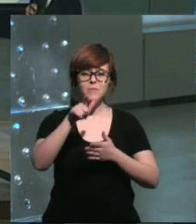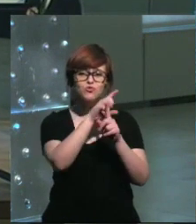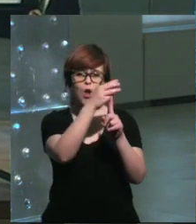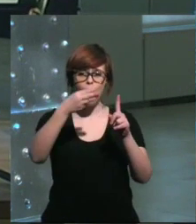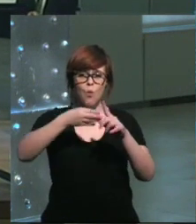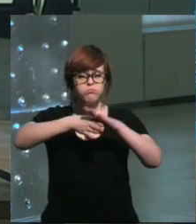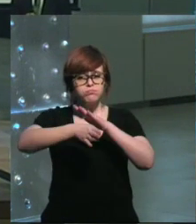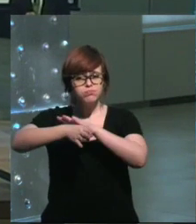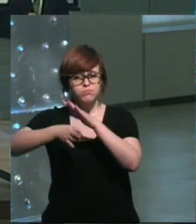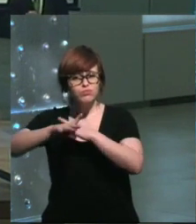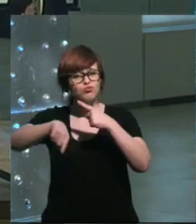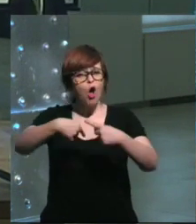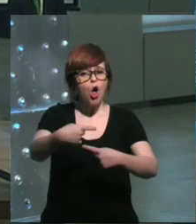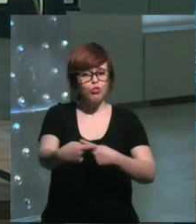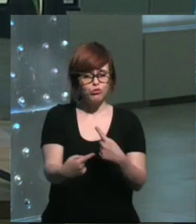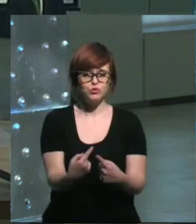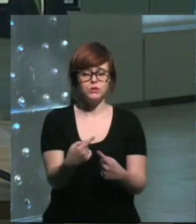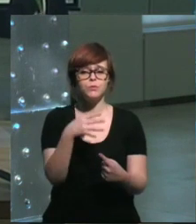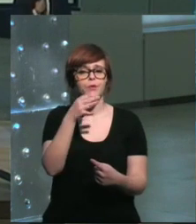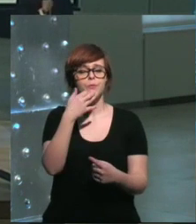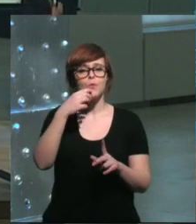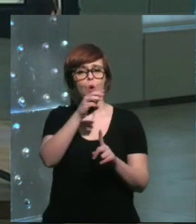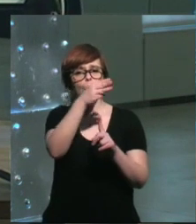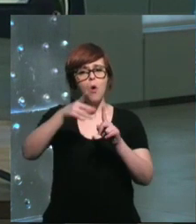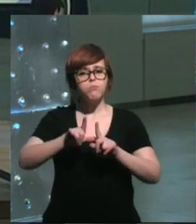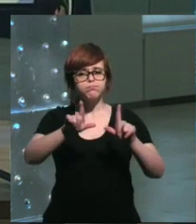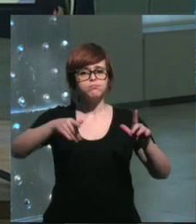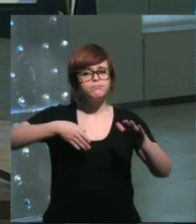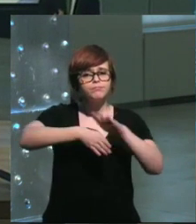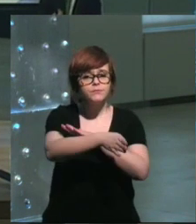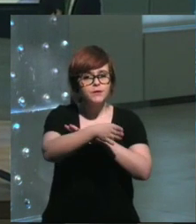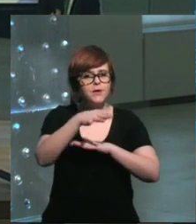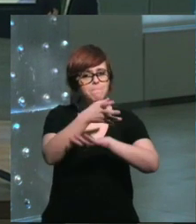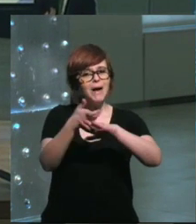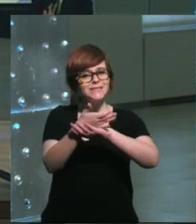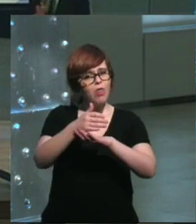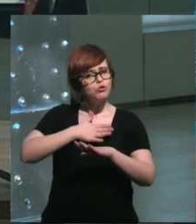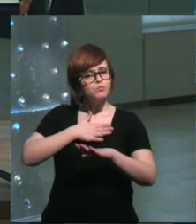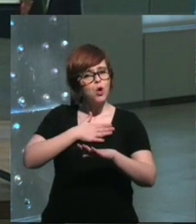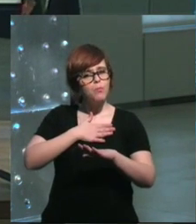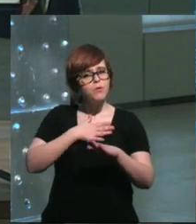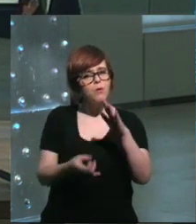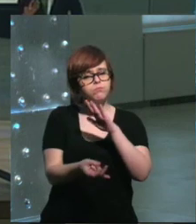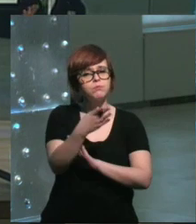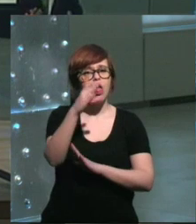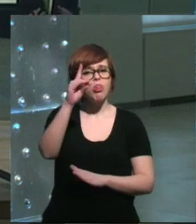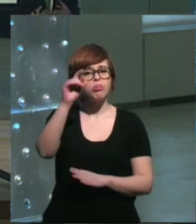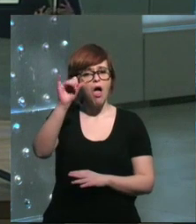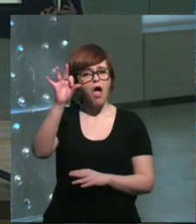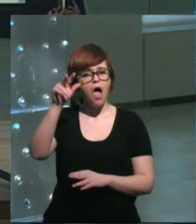día a día operativo. Podías ir a la página web y crear tu propia base de datos. Lo llamamos dashboard, que